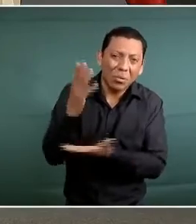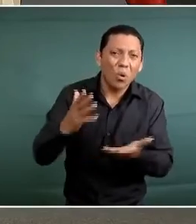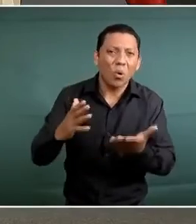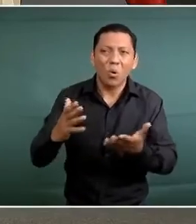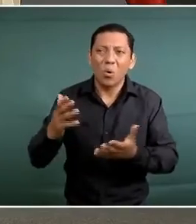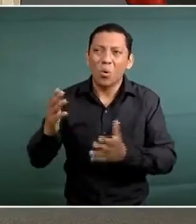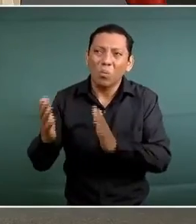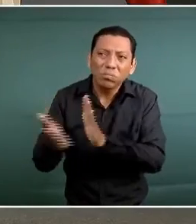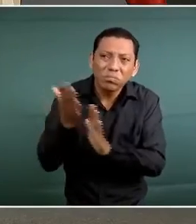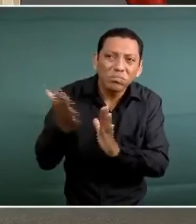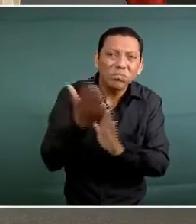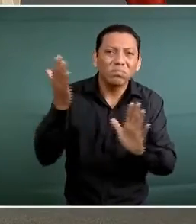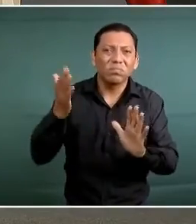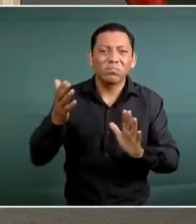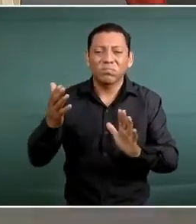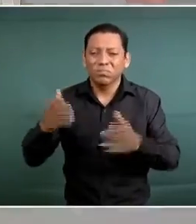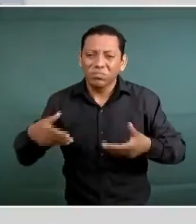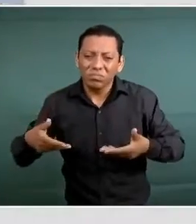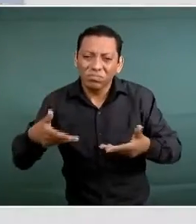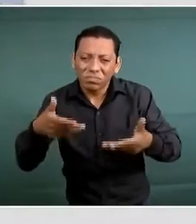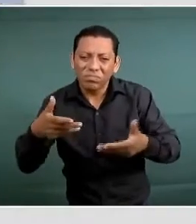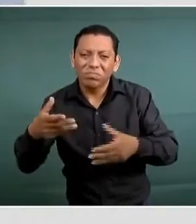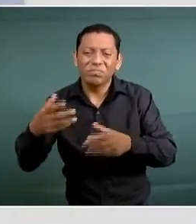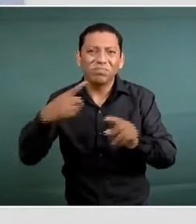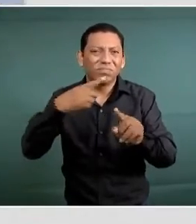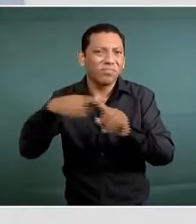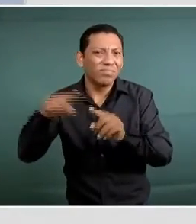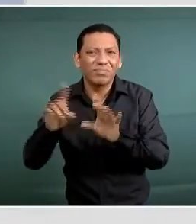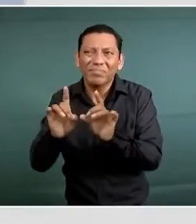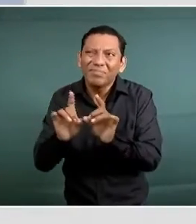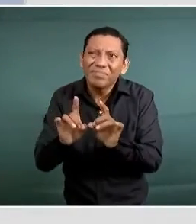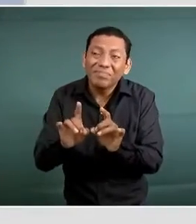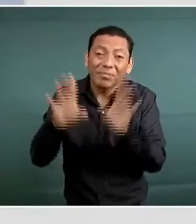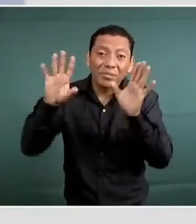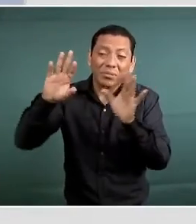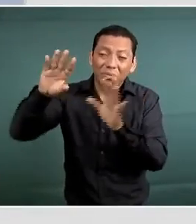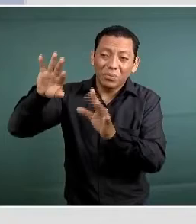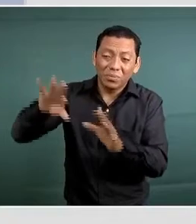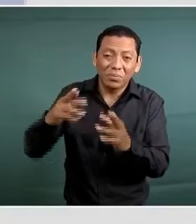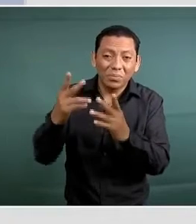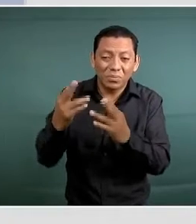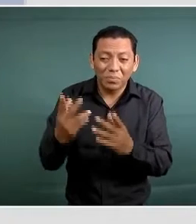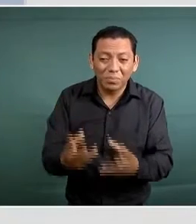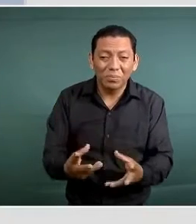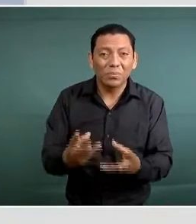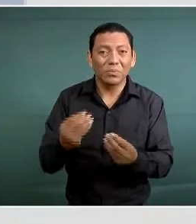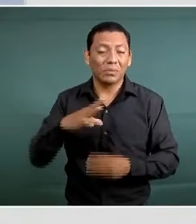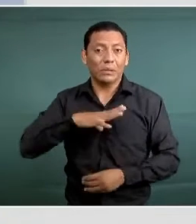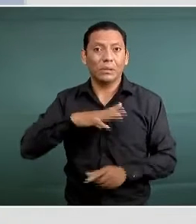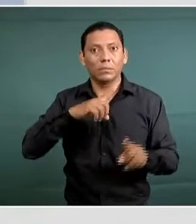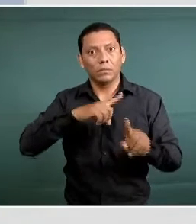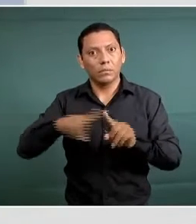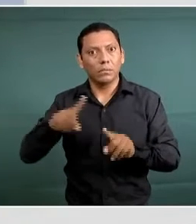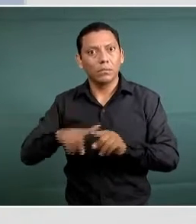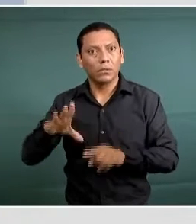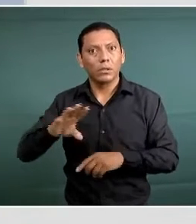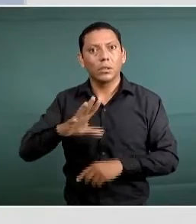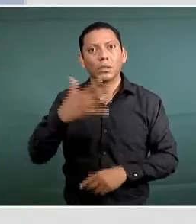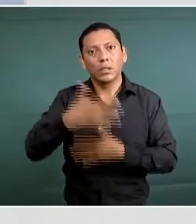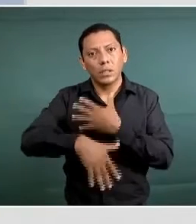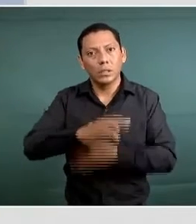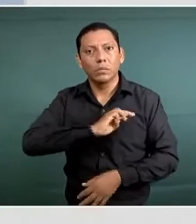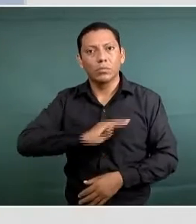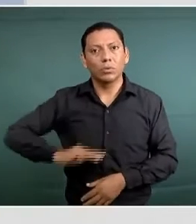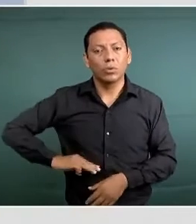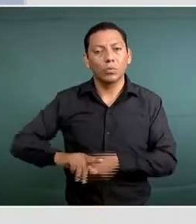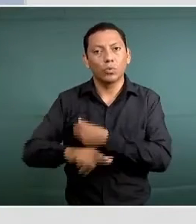construcciones o cortes en el terreno, esas laderas, esos terrenos se pueden deslizar. Tenemos deslizamientos de laderas en quince municipios de